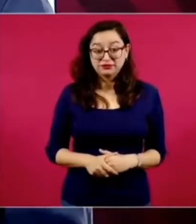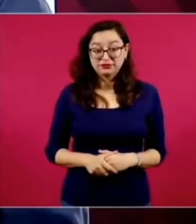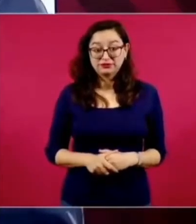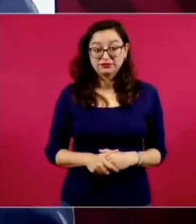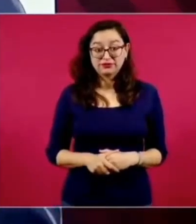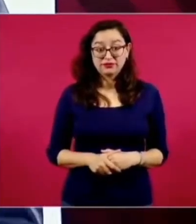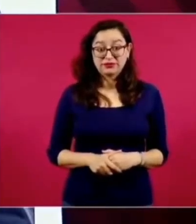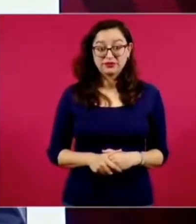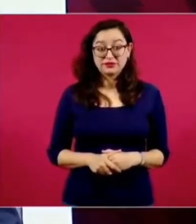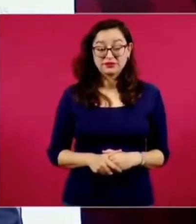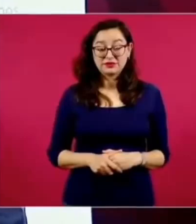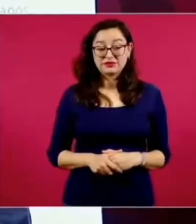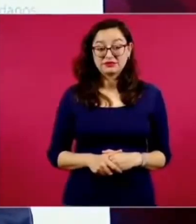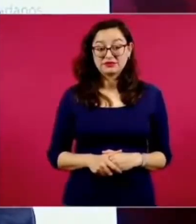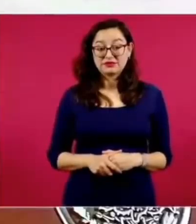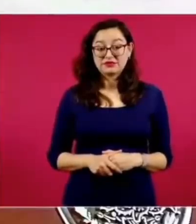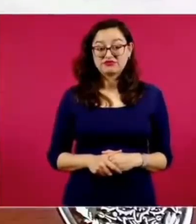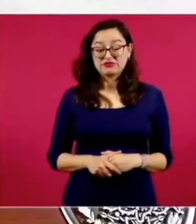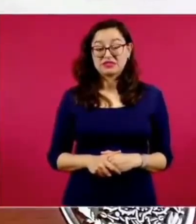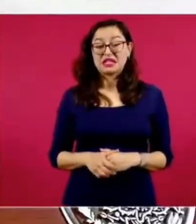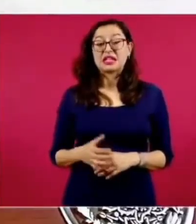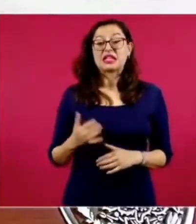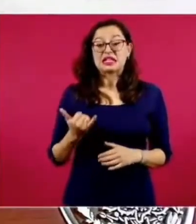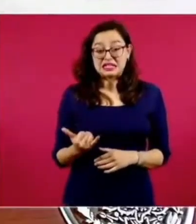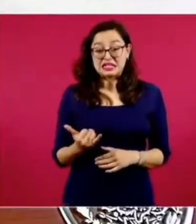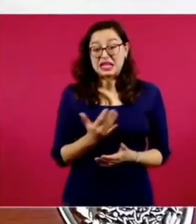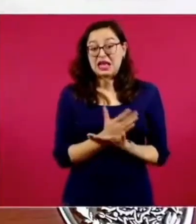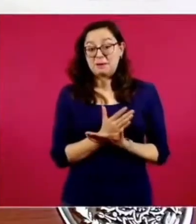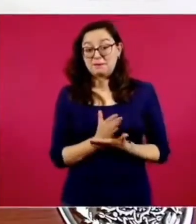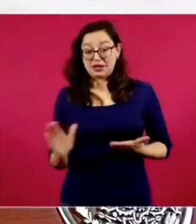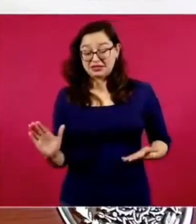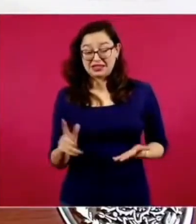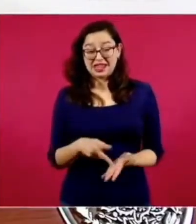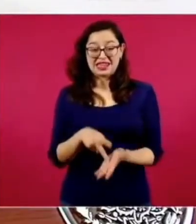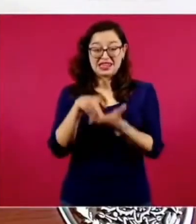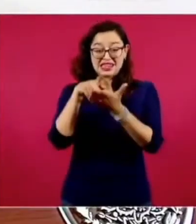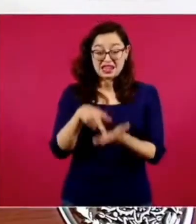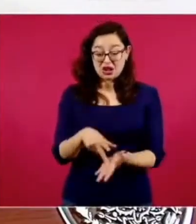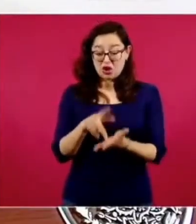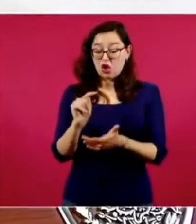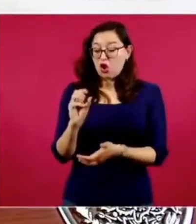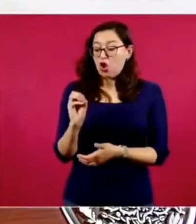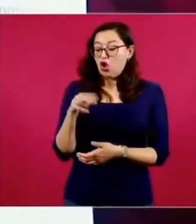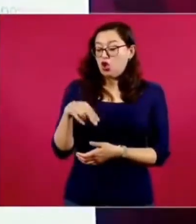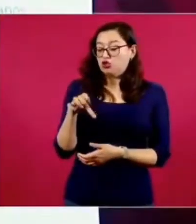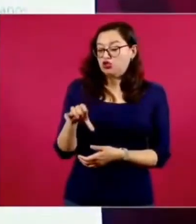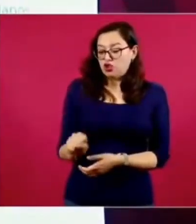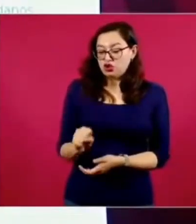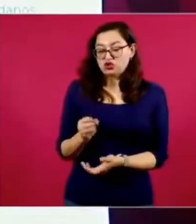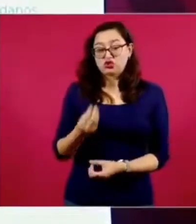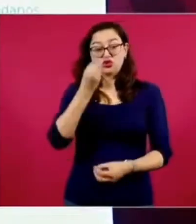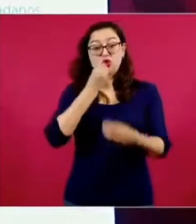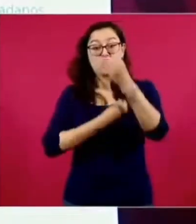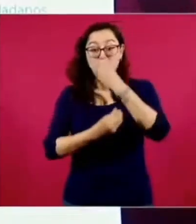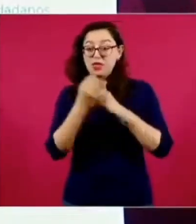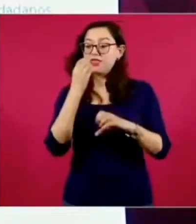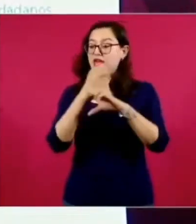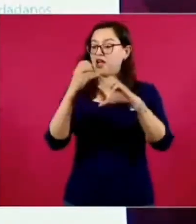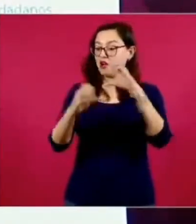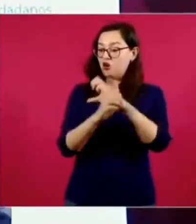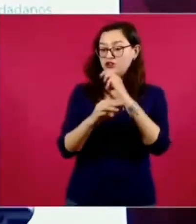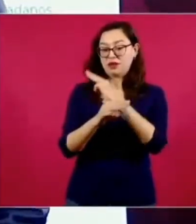y miles de toneladas de mercancías. Imagínense cerrar la frontera.